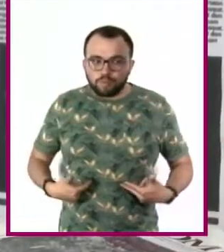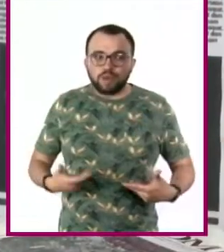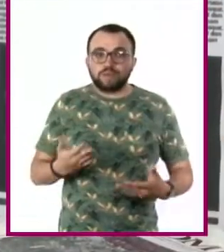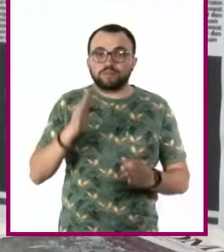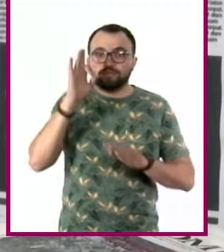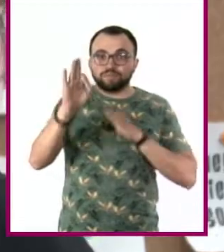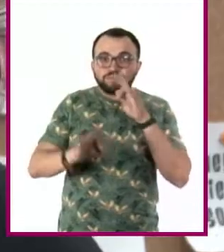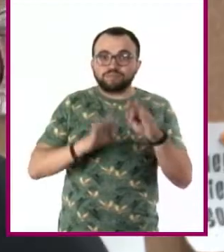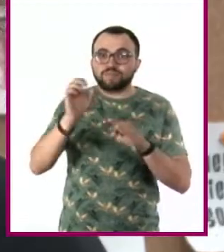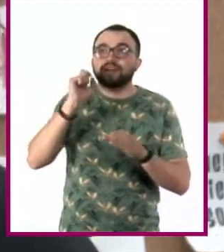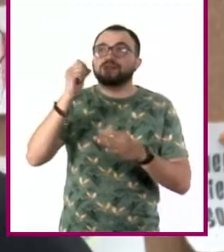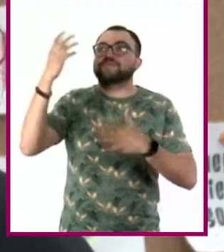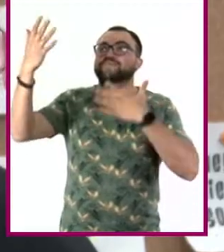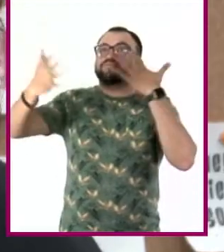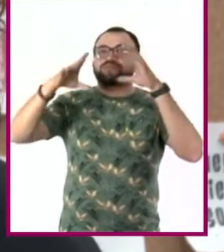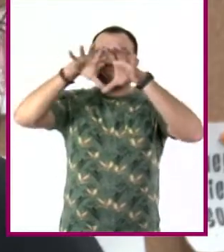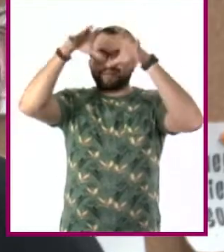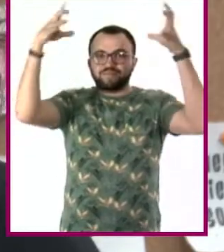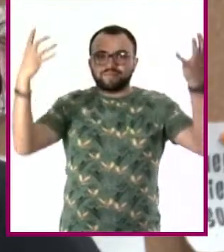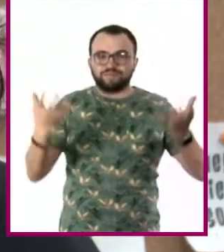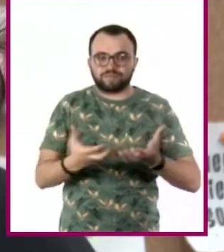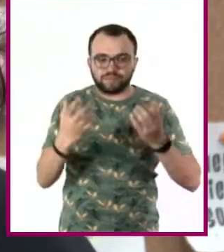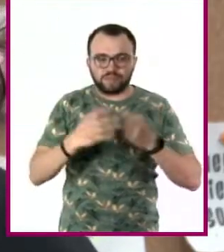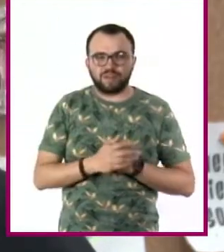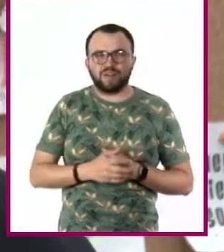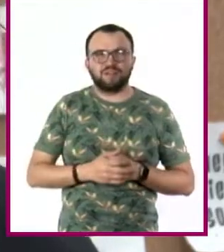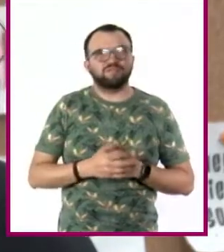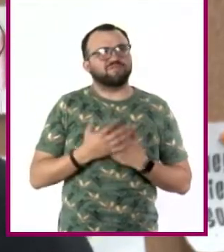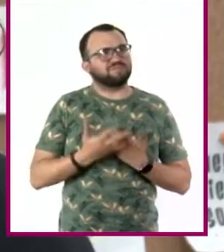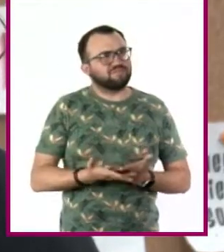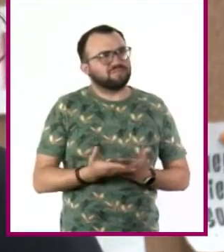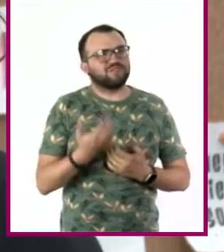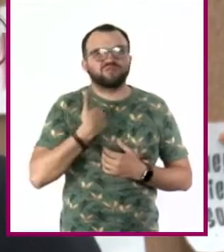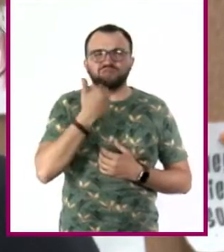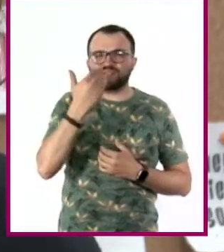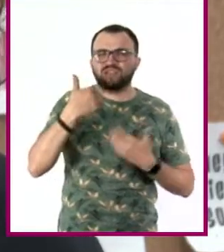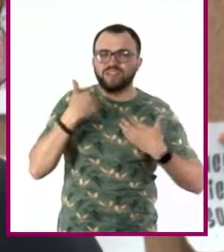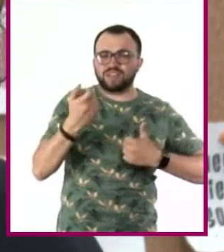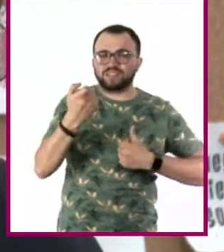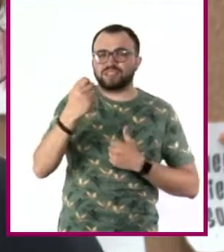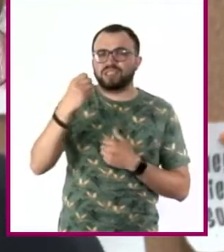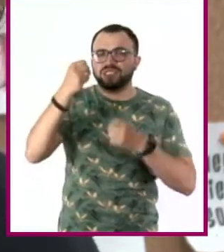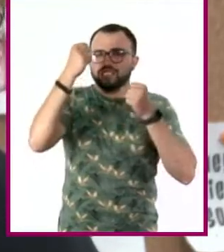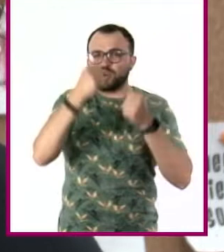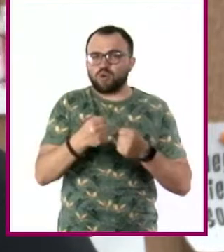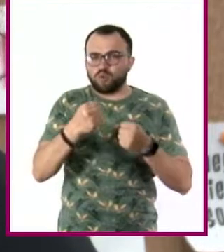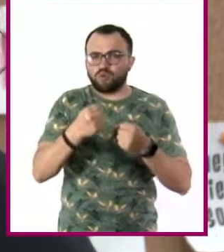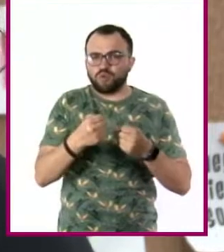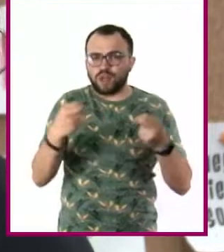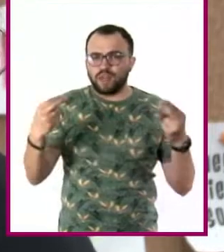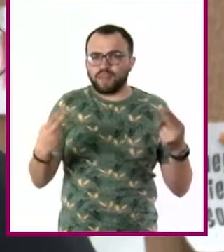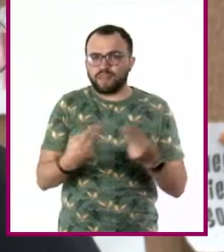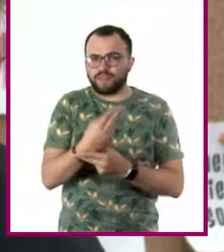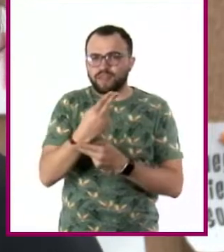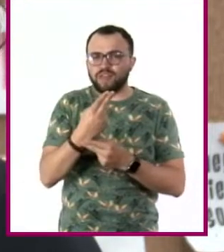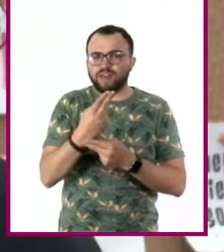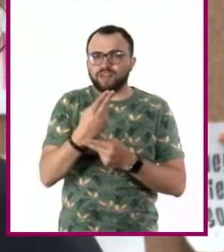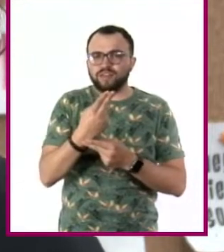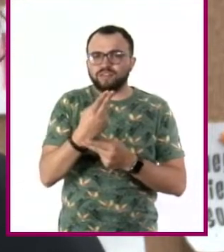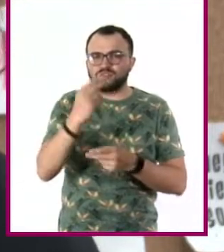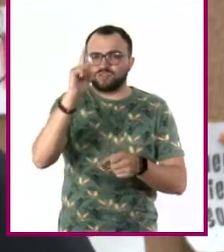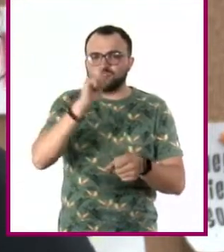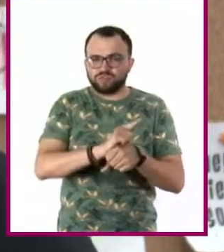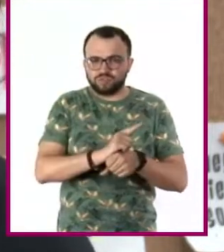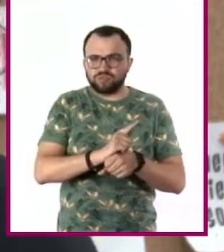la biosfera. O sea, quiero entender que de una idea de seguridad nacional de un país se pasa a una seguridad entre